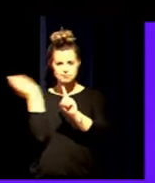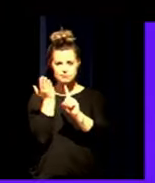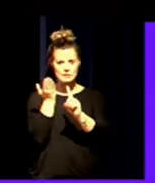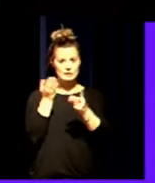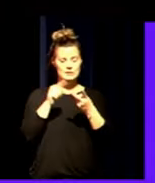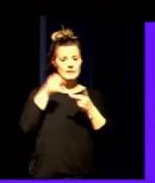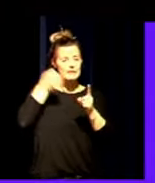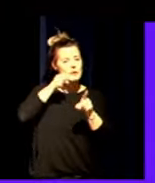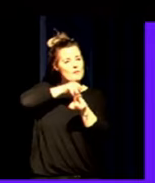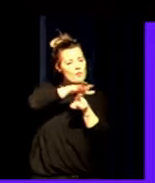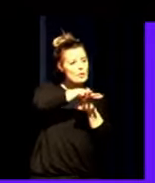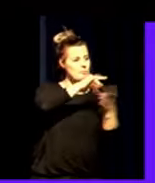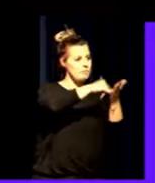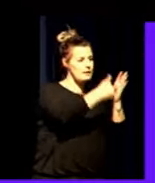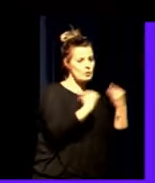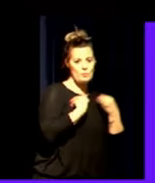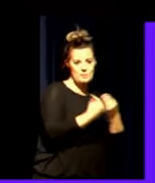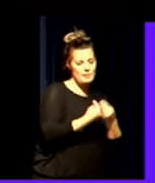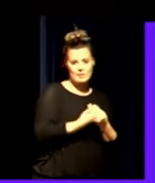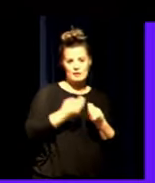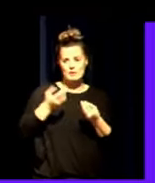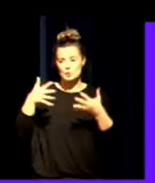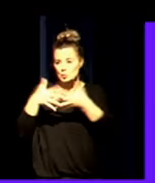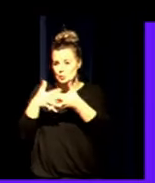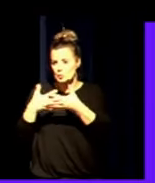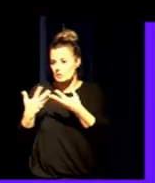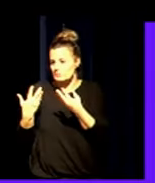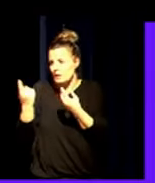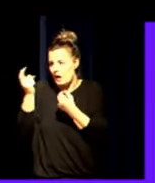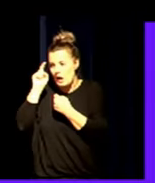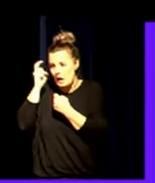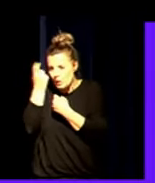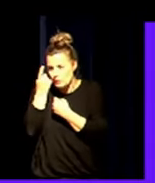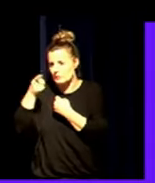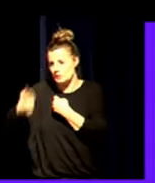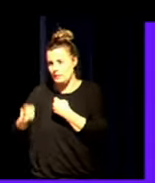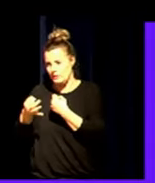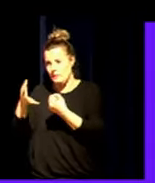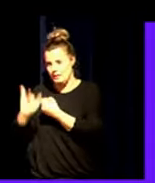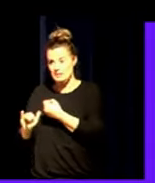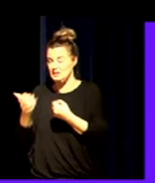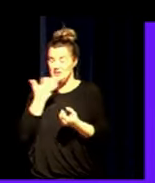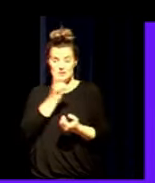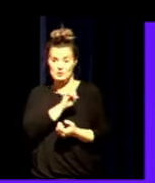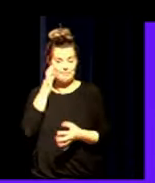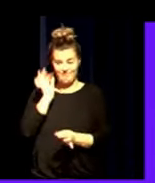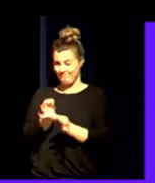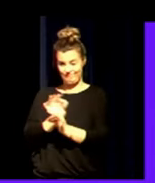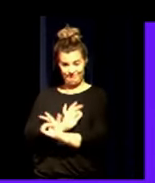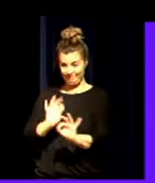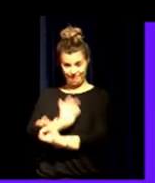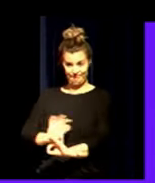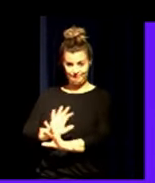convivencia, incluso las estructuras del alumnado tienen que tener esto también, porque si no, no son creíbles. Por lo